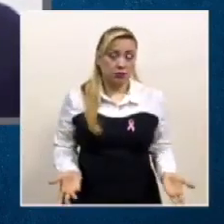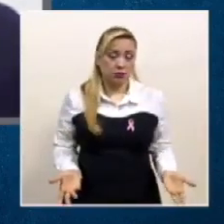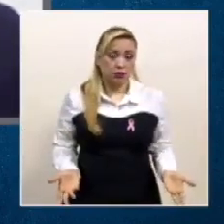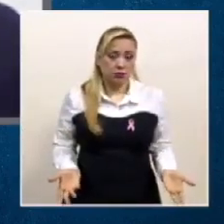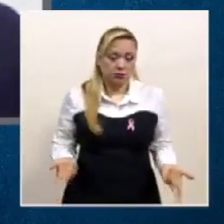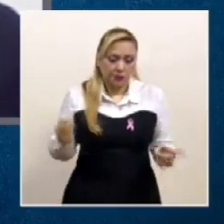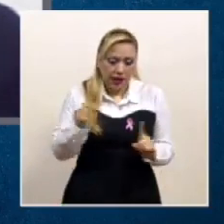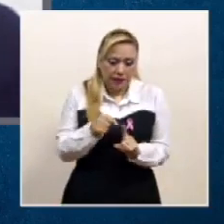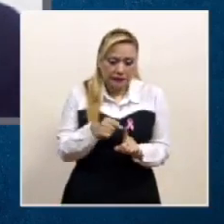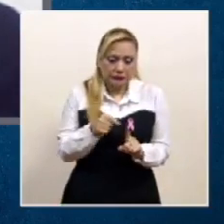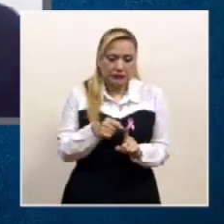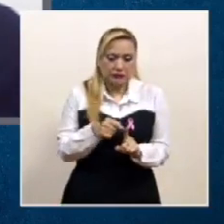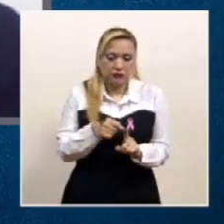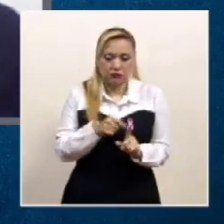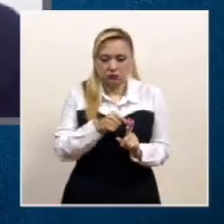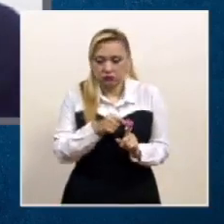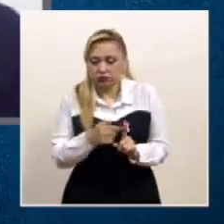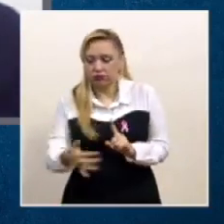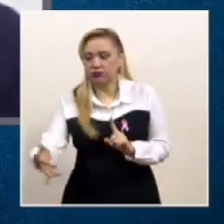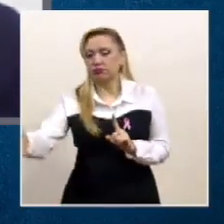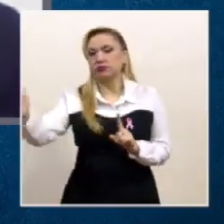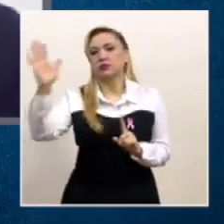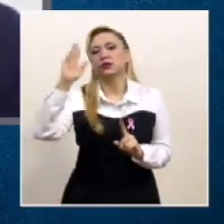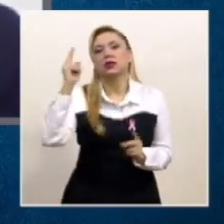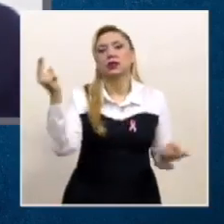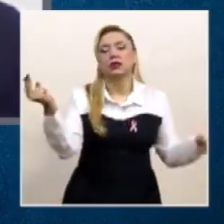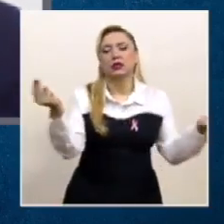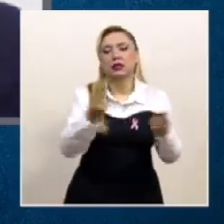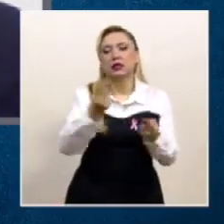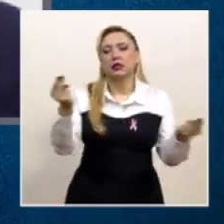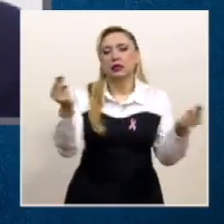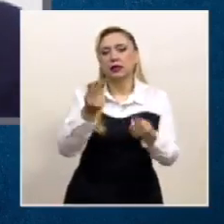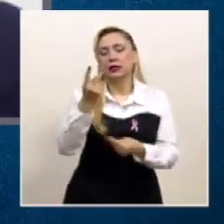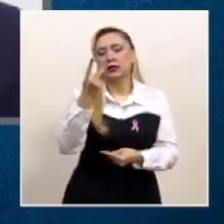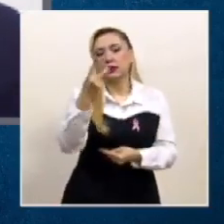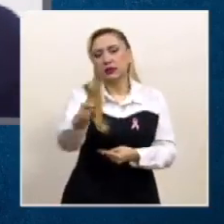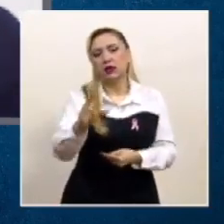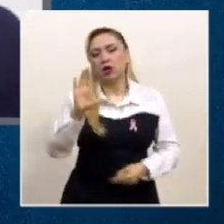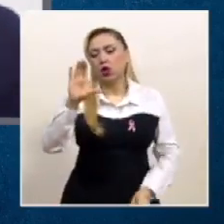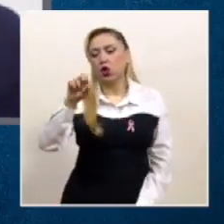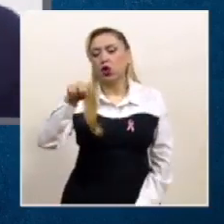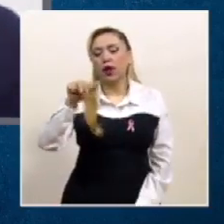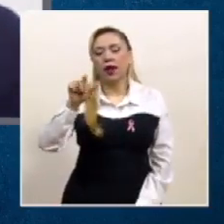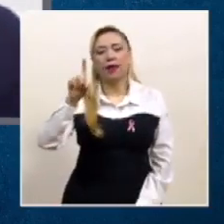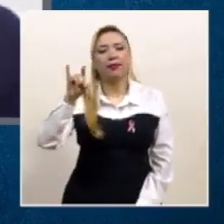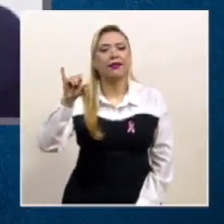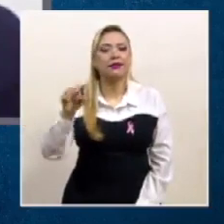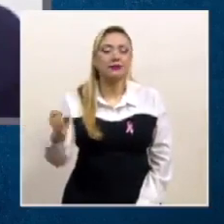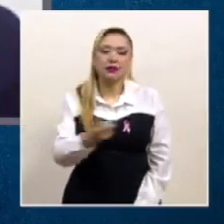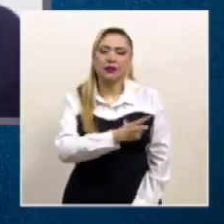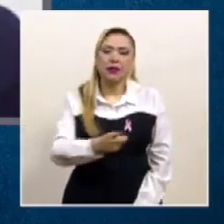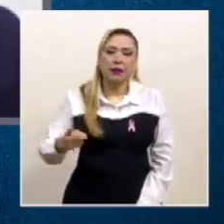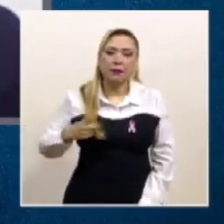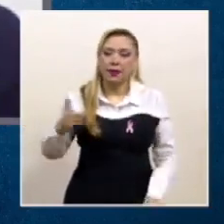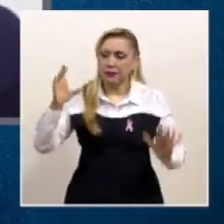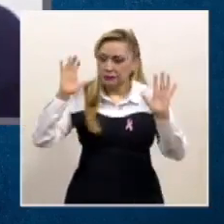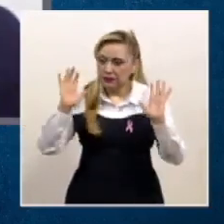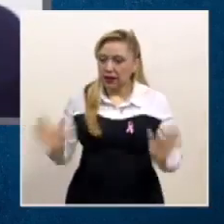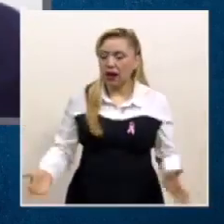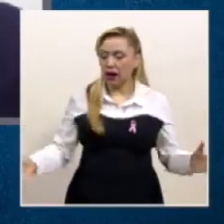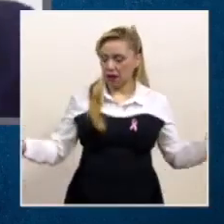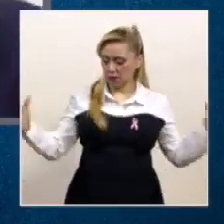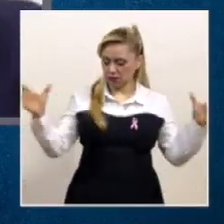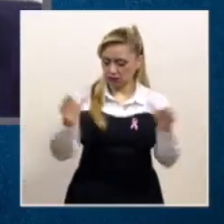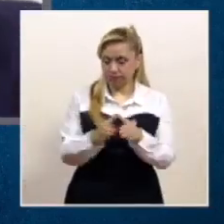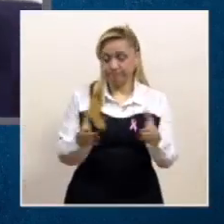ahí, pues podríamos derivar la necesidad de que este Consejo Nacional, pues, estuviera conformado